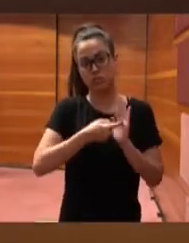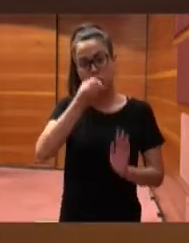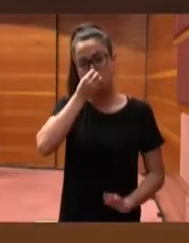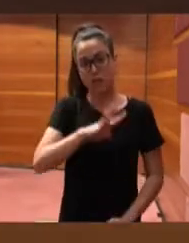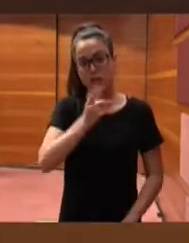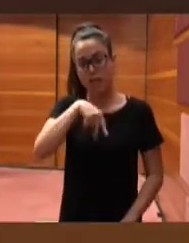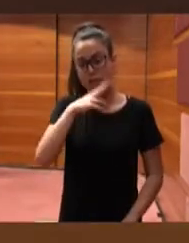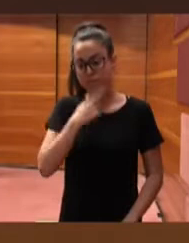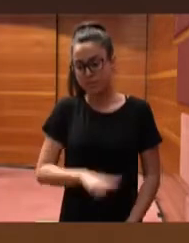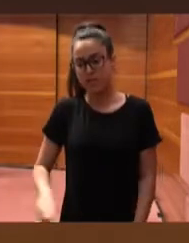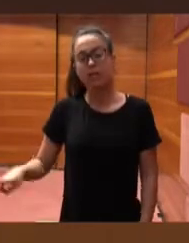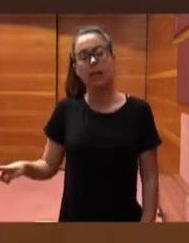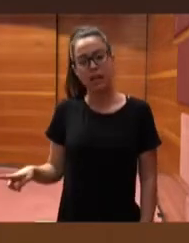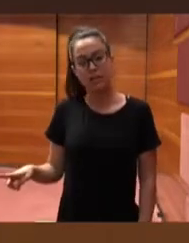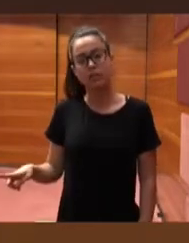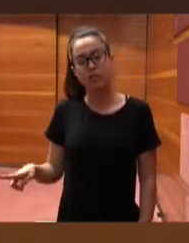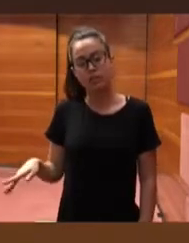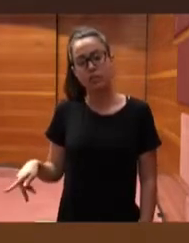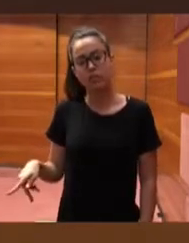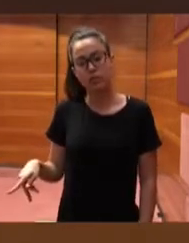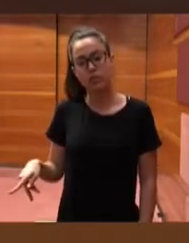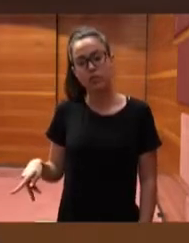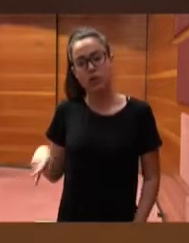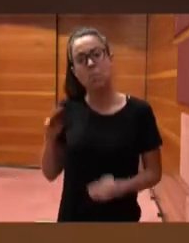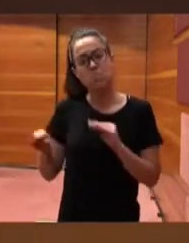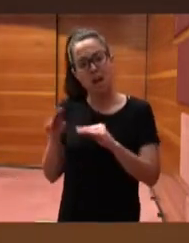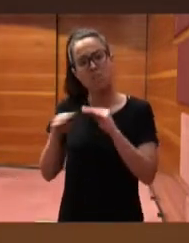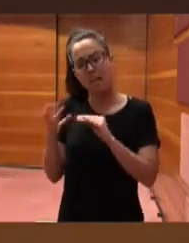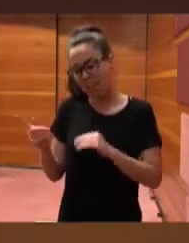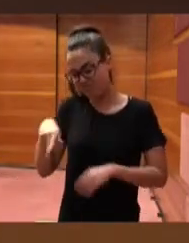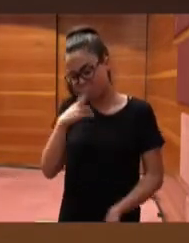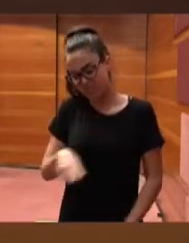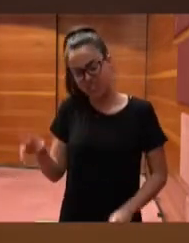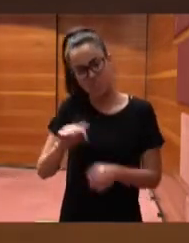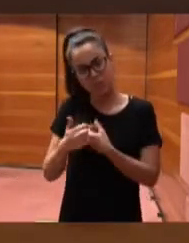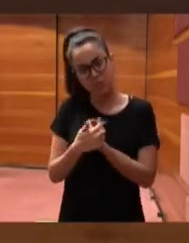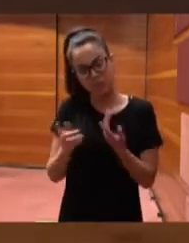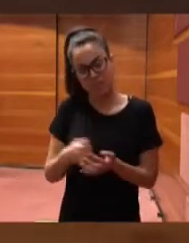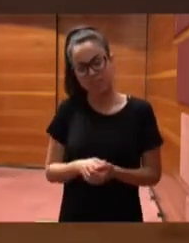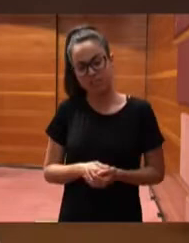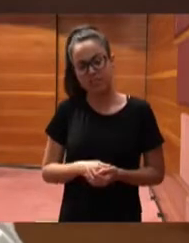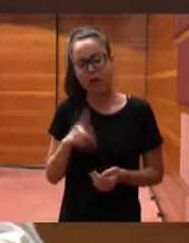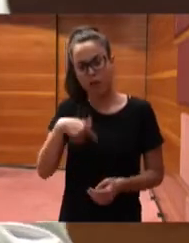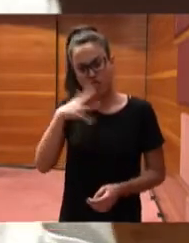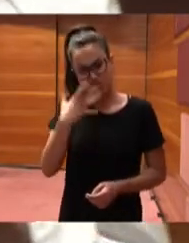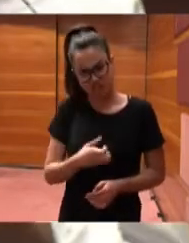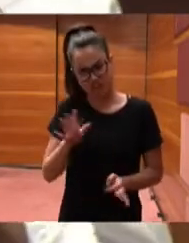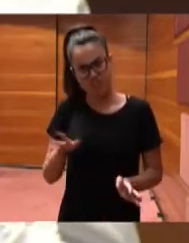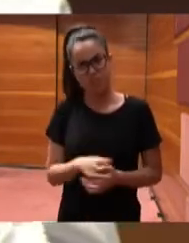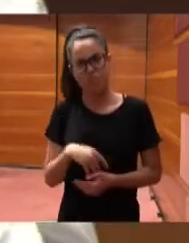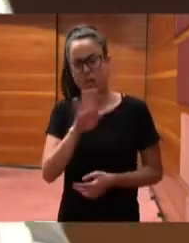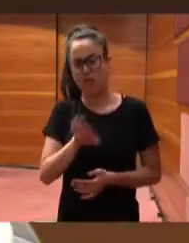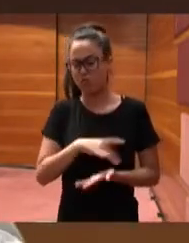han participado los niños saben participar mejor que los mayores, por lo general, lo toman como una actividad escolar, son serios, son